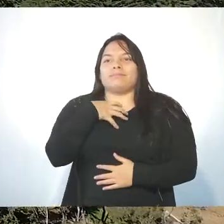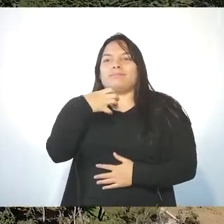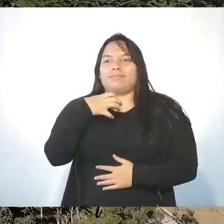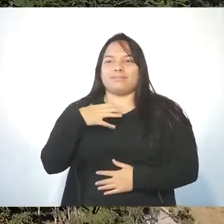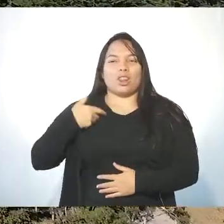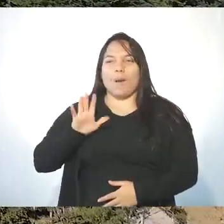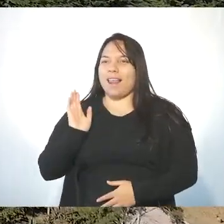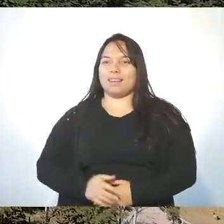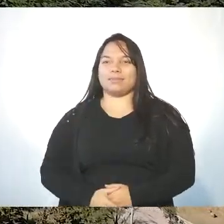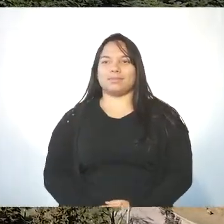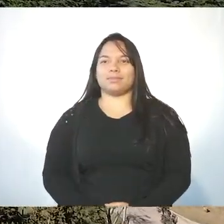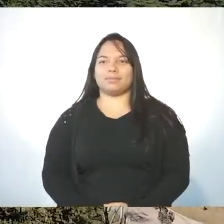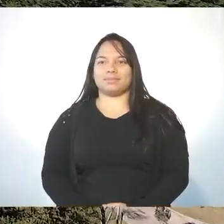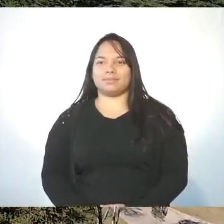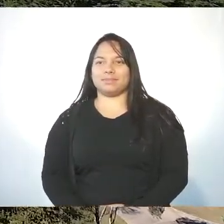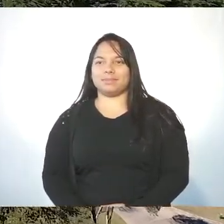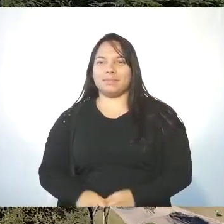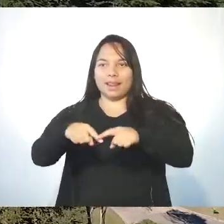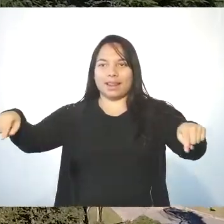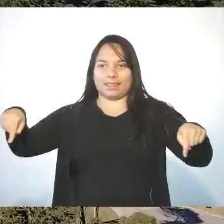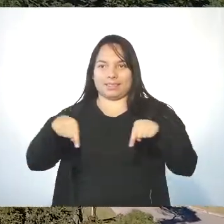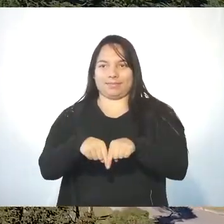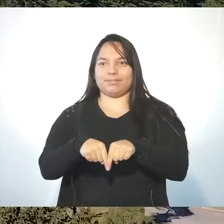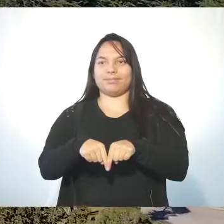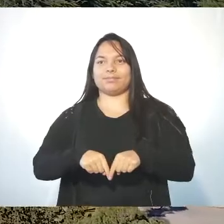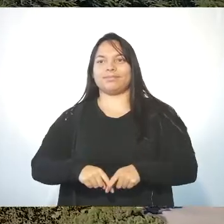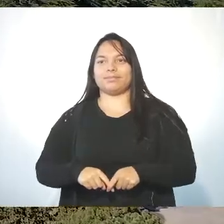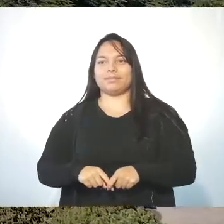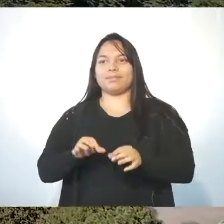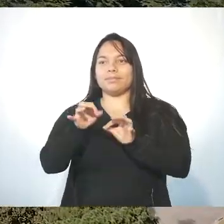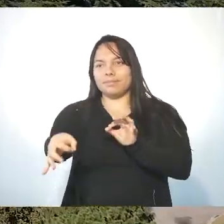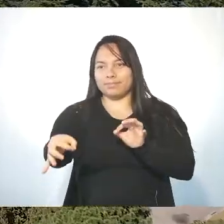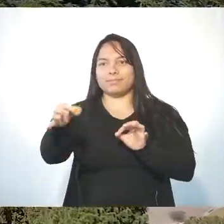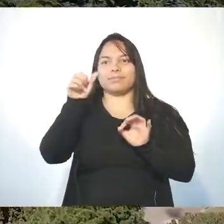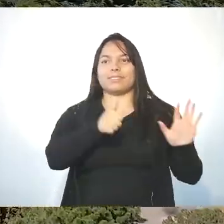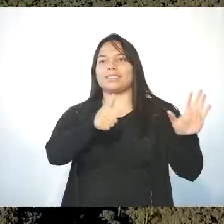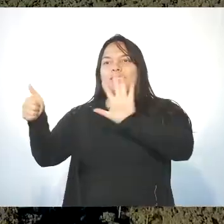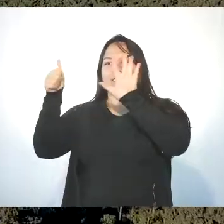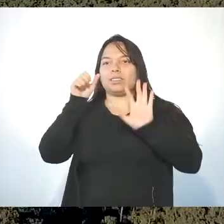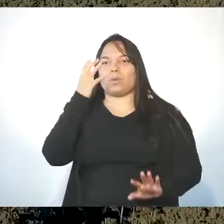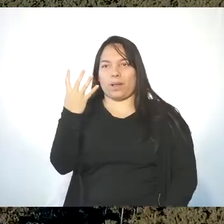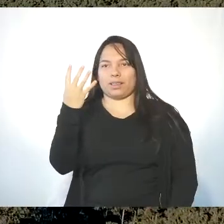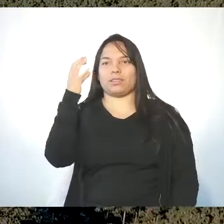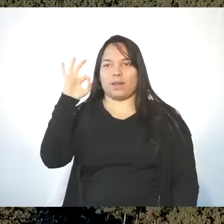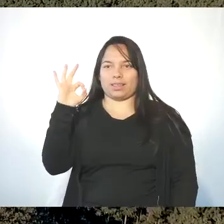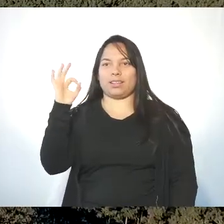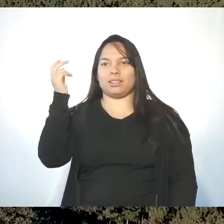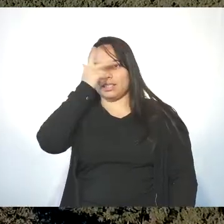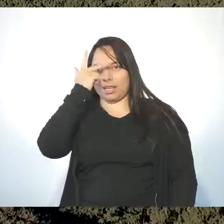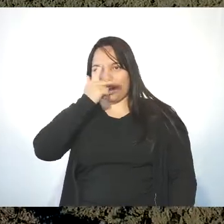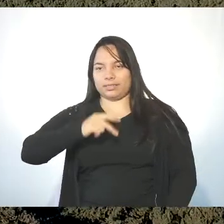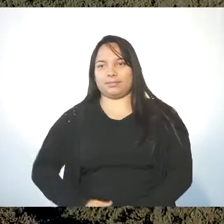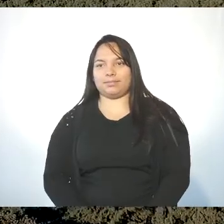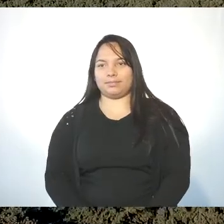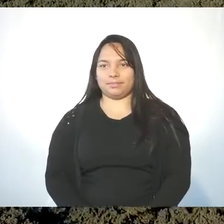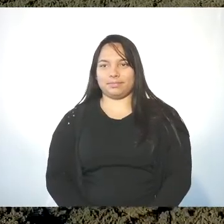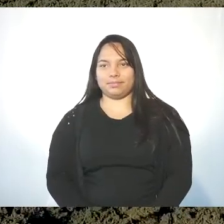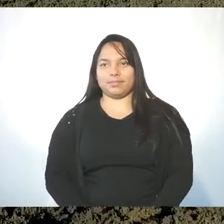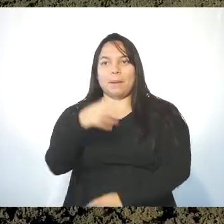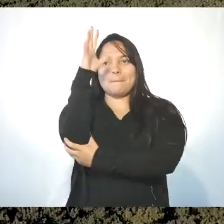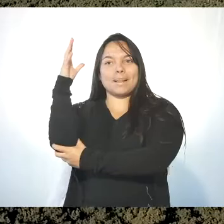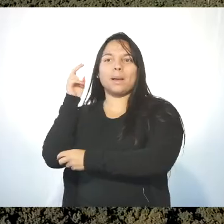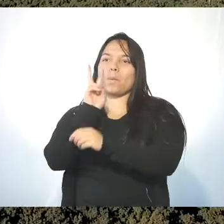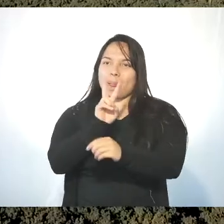el parque miguel lillo cuenta con una extensión de 640 hectáreas de reserva forestal